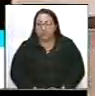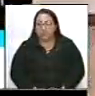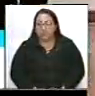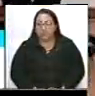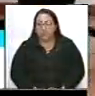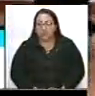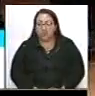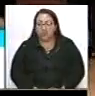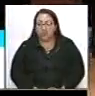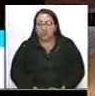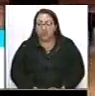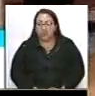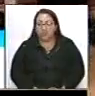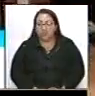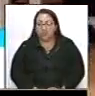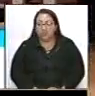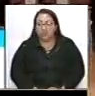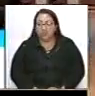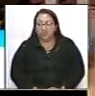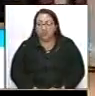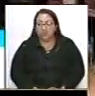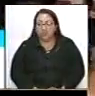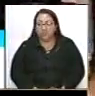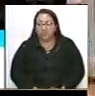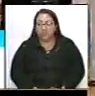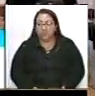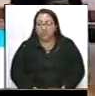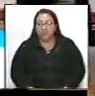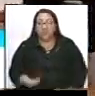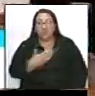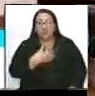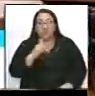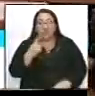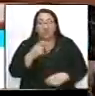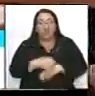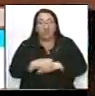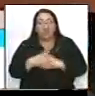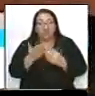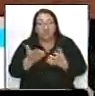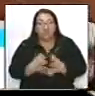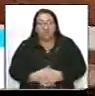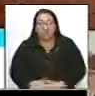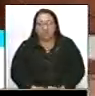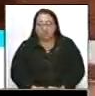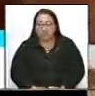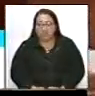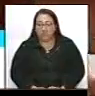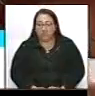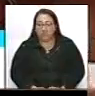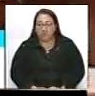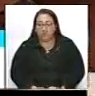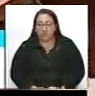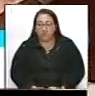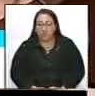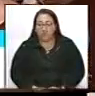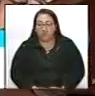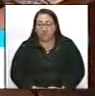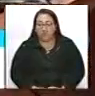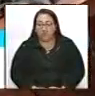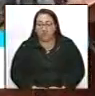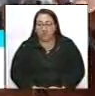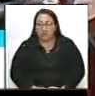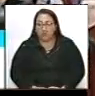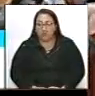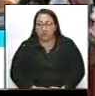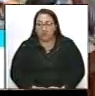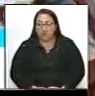Presidenta, yo en primer lugar quisiera felicitarla a usted y a su equipo técnico, porque el informe que han hecho es un